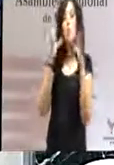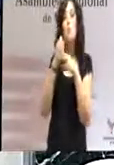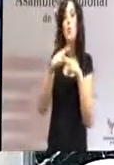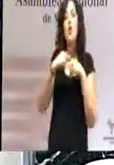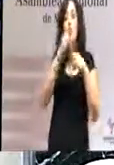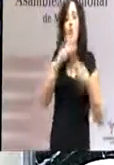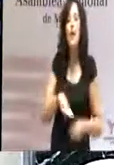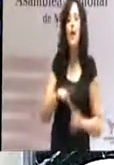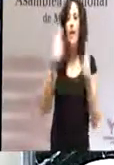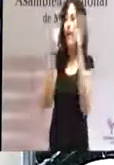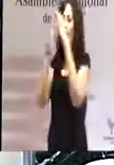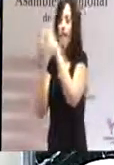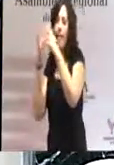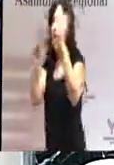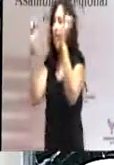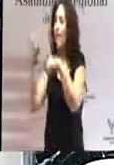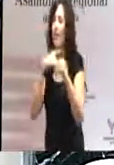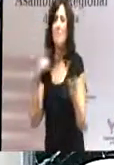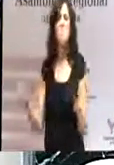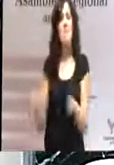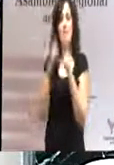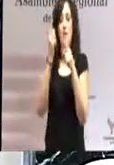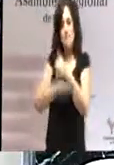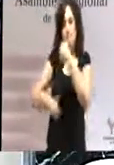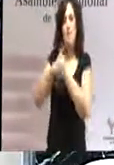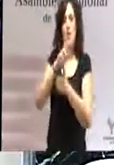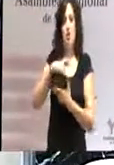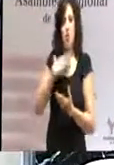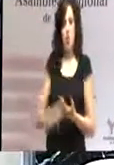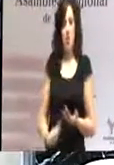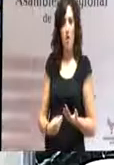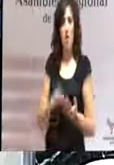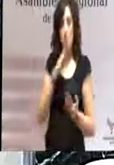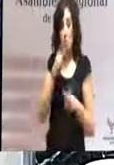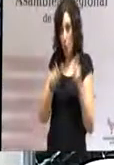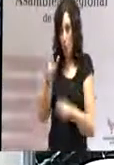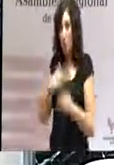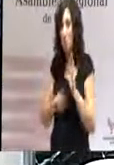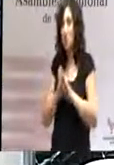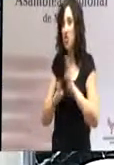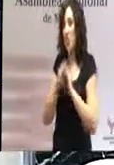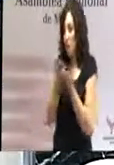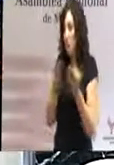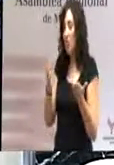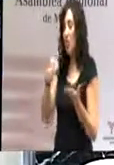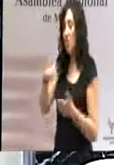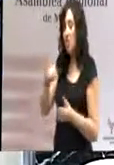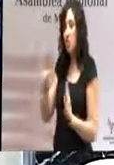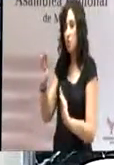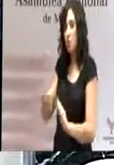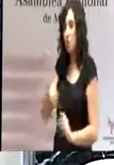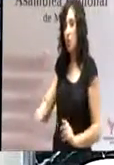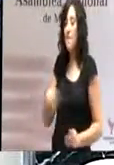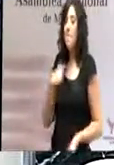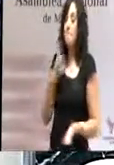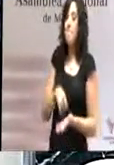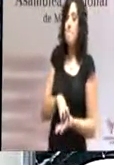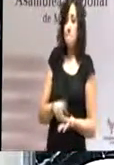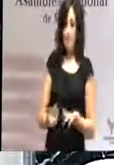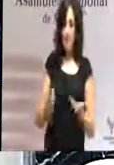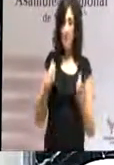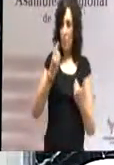partidos. ¿Pueden los murcianos seguir confiando en la palabra de su presidente? Yo me pregunto. Recordemos que todos depositamos en